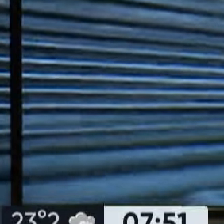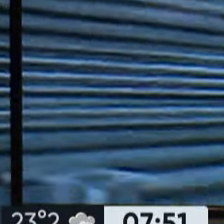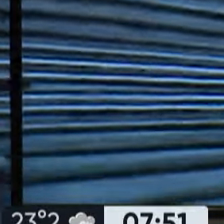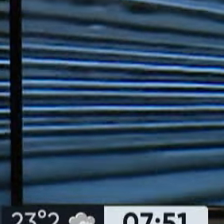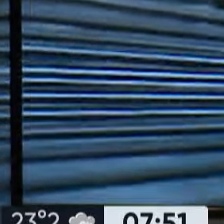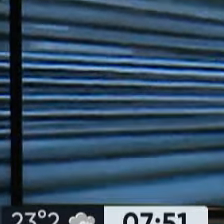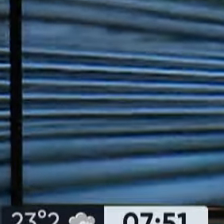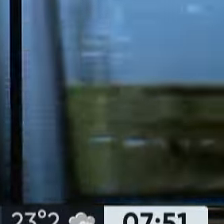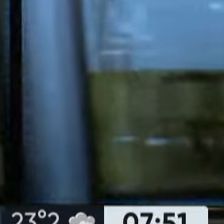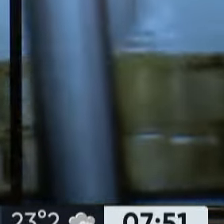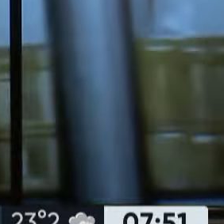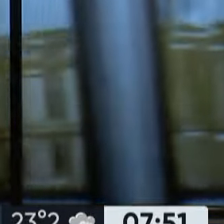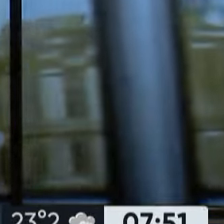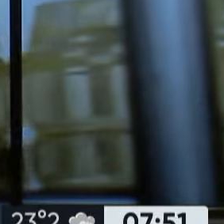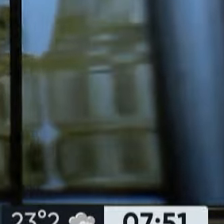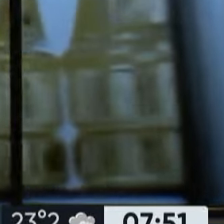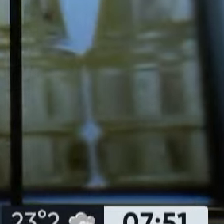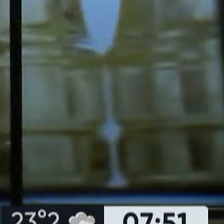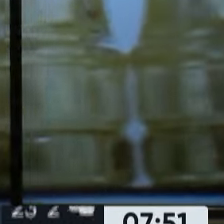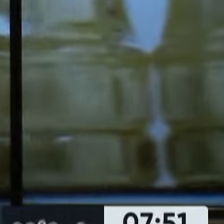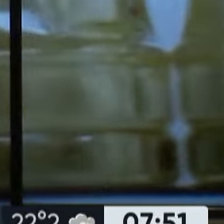los saludamos desde trenquelauquen Buen día para todos